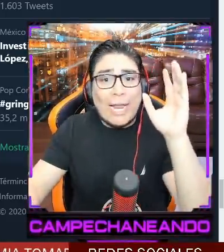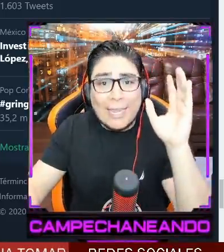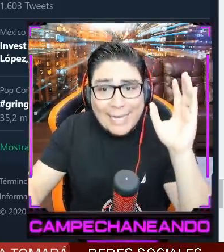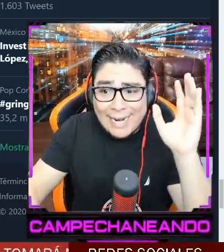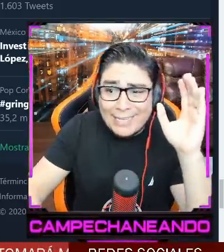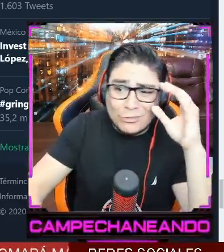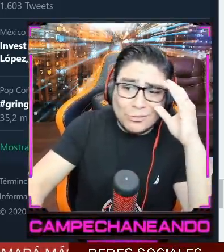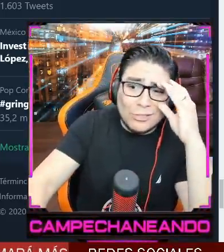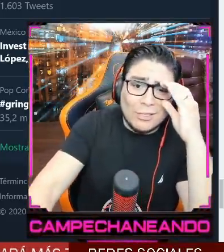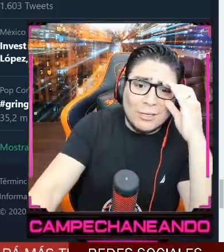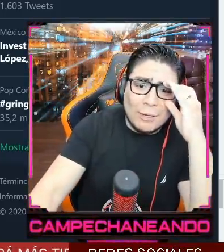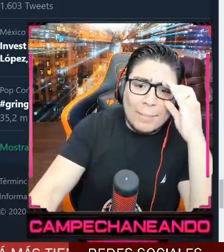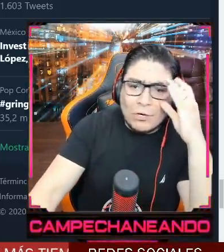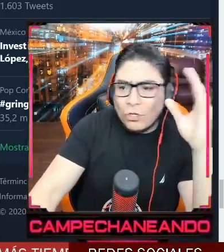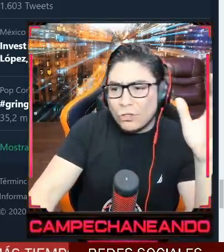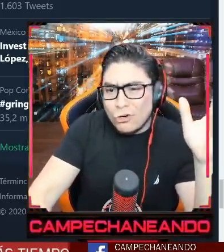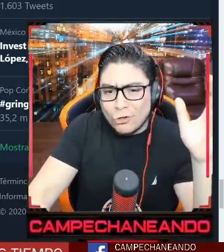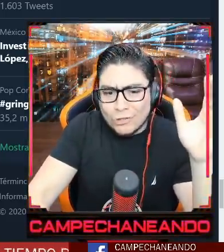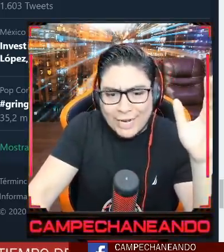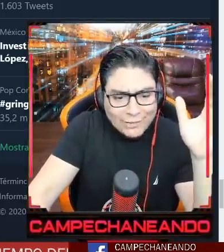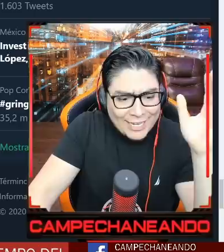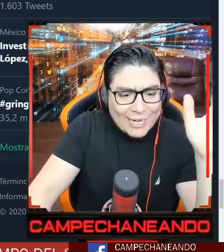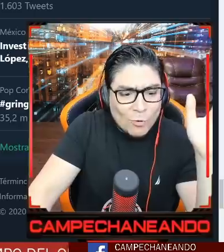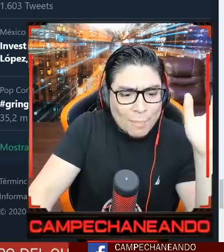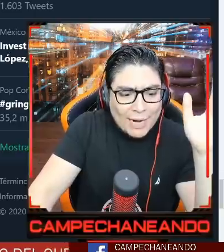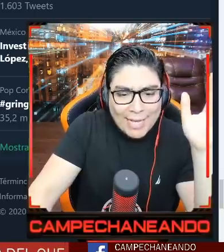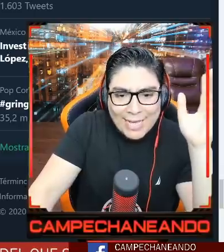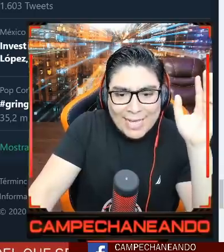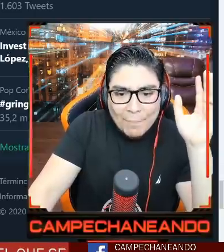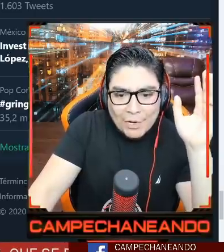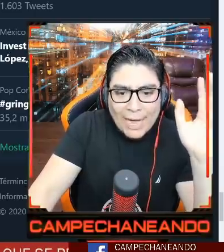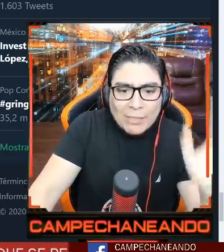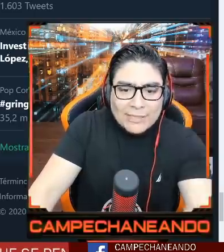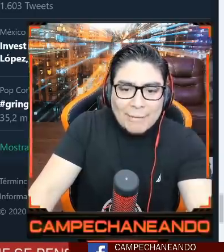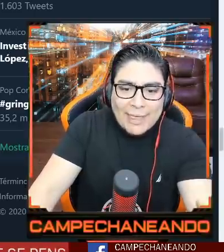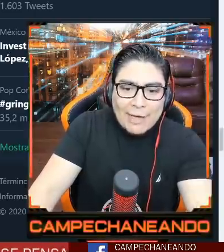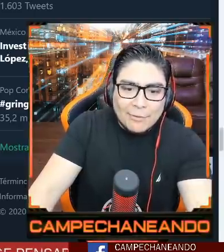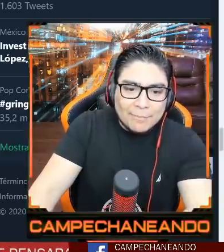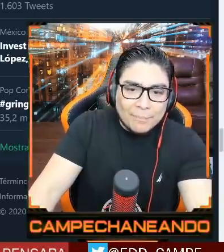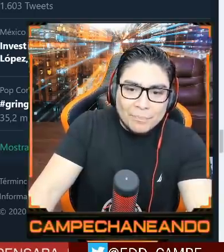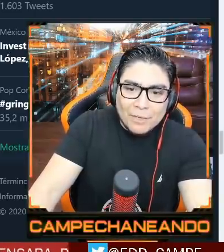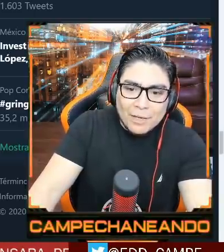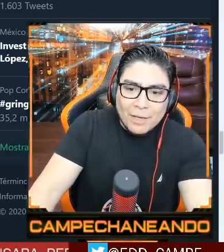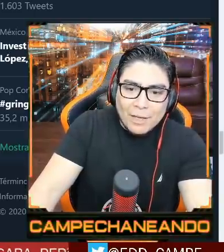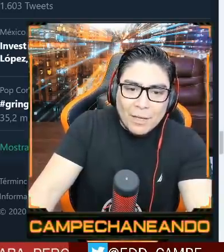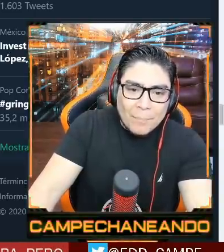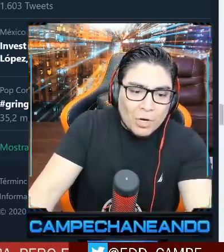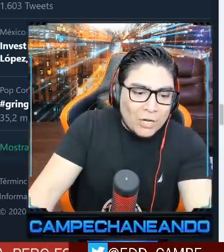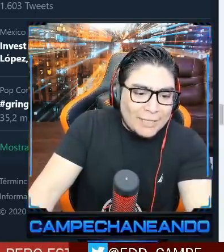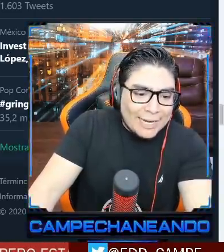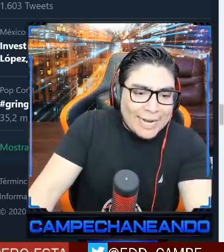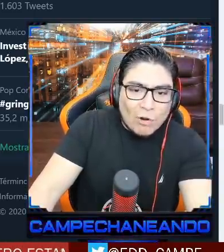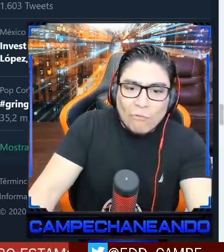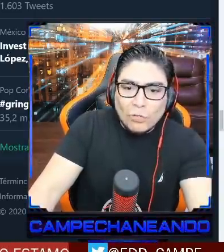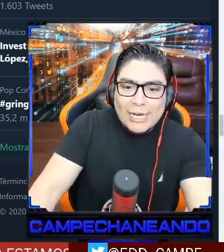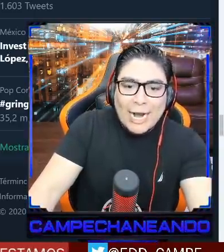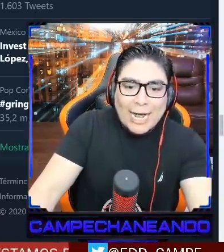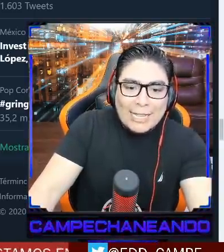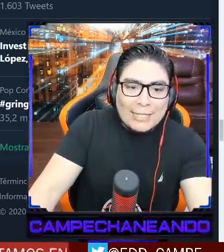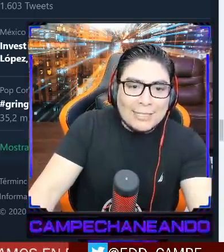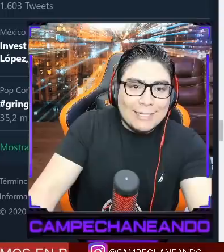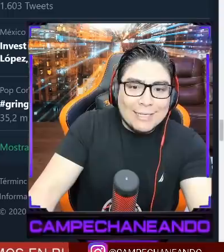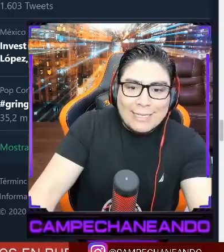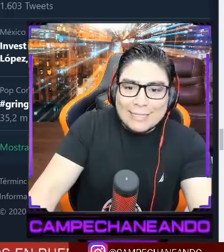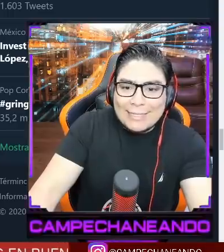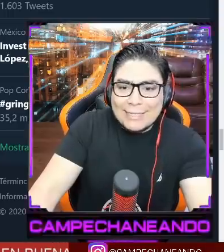vamos ojalá dijeran eso pero no todo lo contrario quieren culpar porque hago este vídeo porque ahorita quieren confundir a